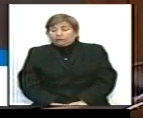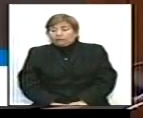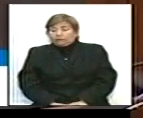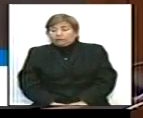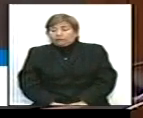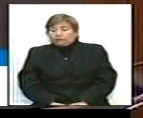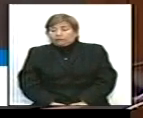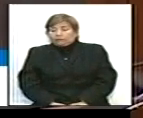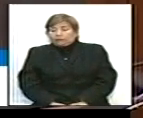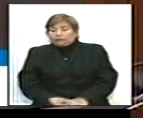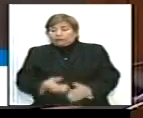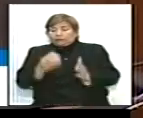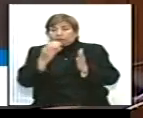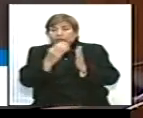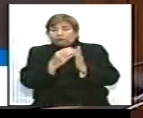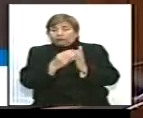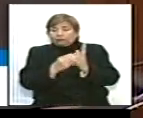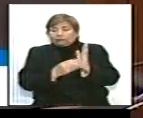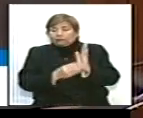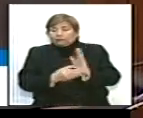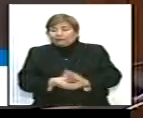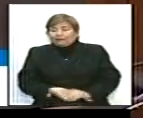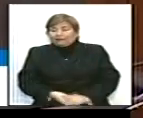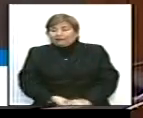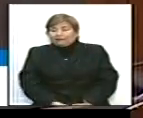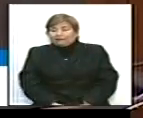Vamos a ver el currículo